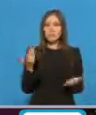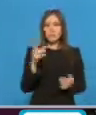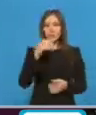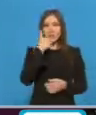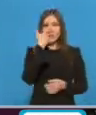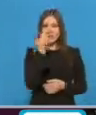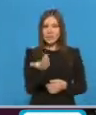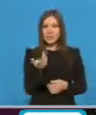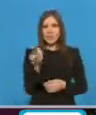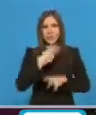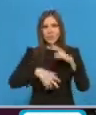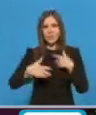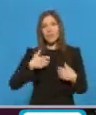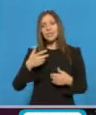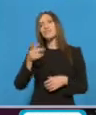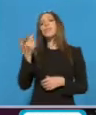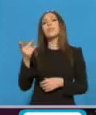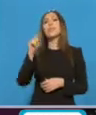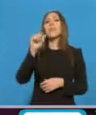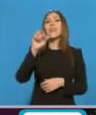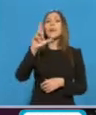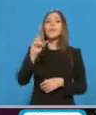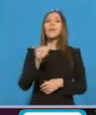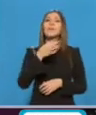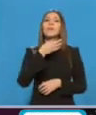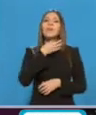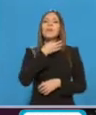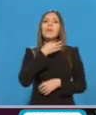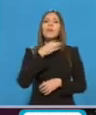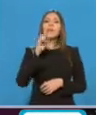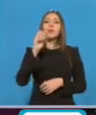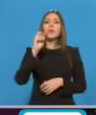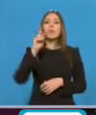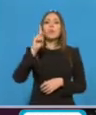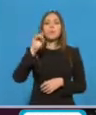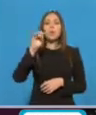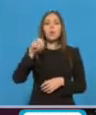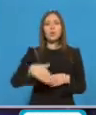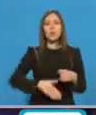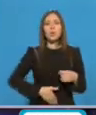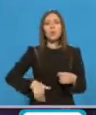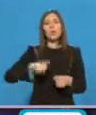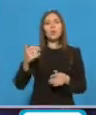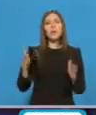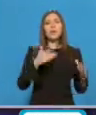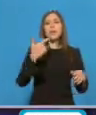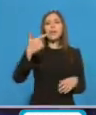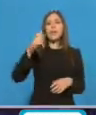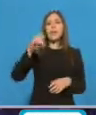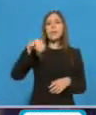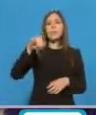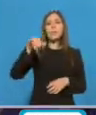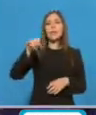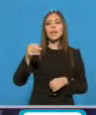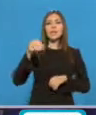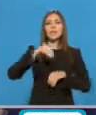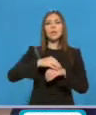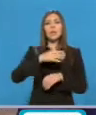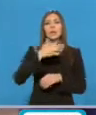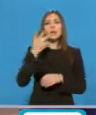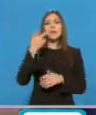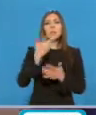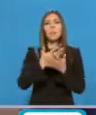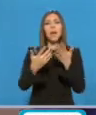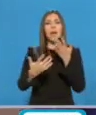¿Sí? Entonces, Tauro, garganta, Escorpión, bajo vientre. Géminis, vamos a poner las manos en los pulmones y el